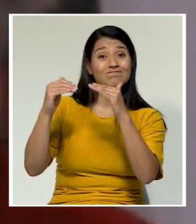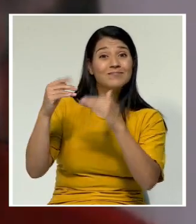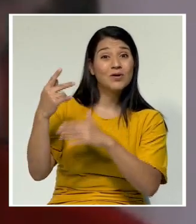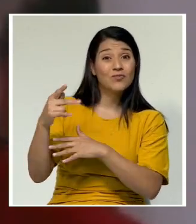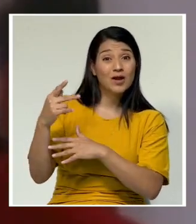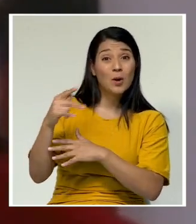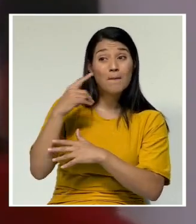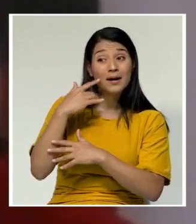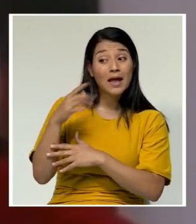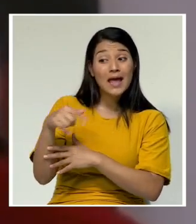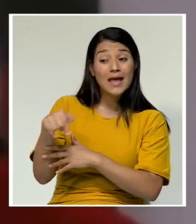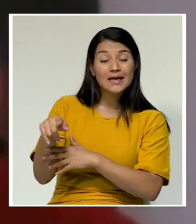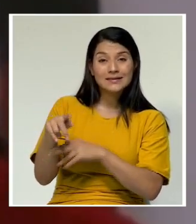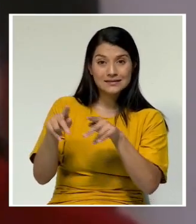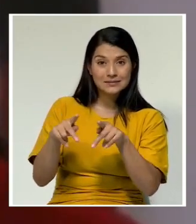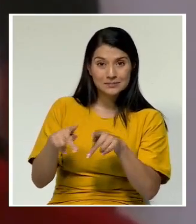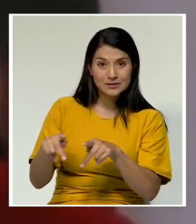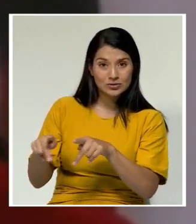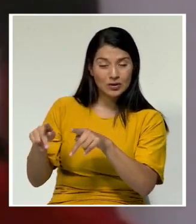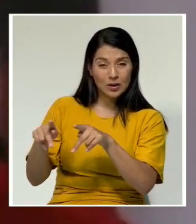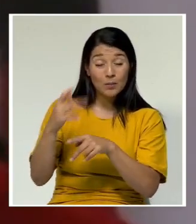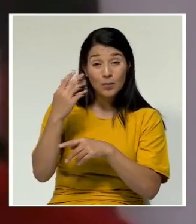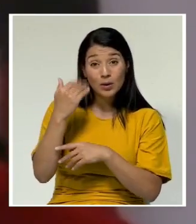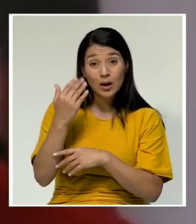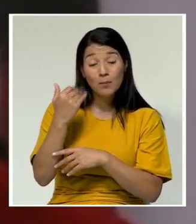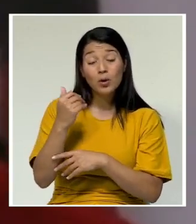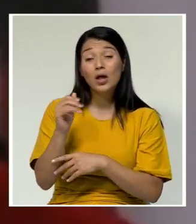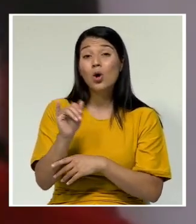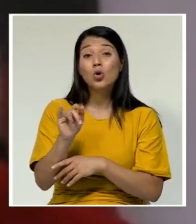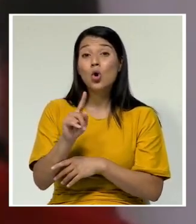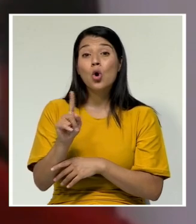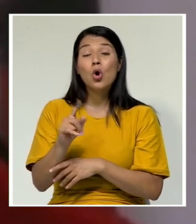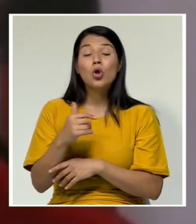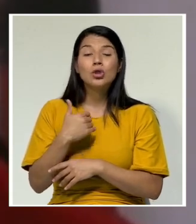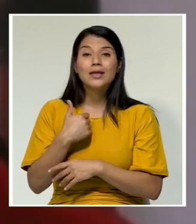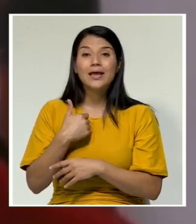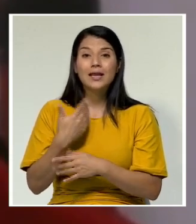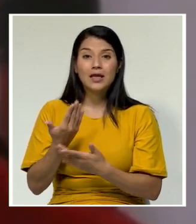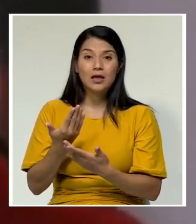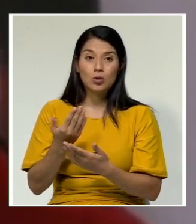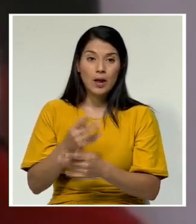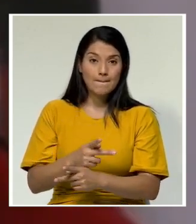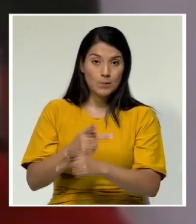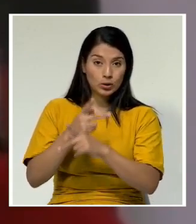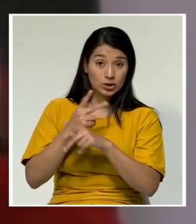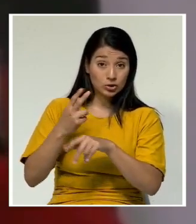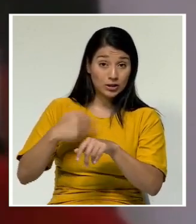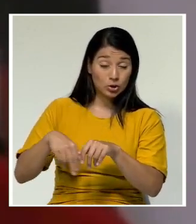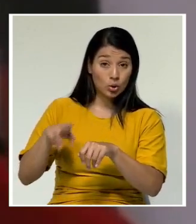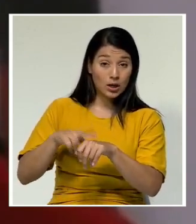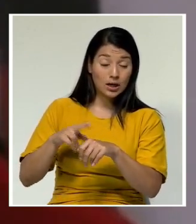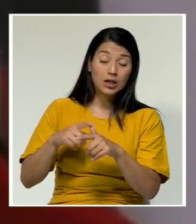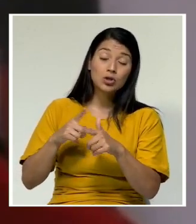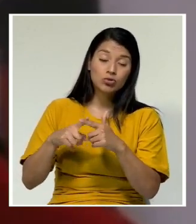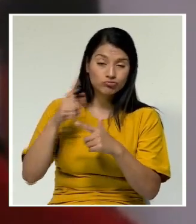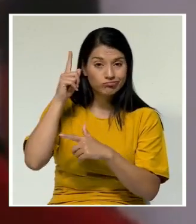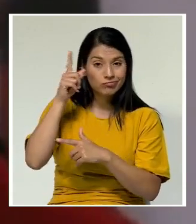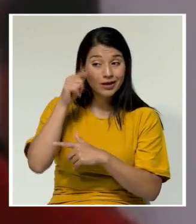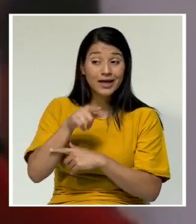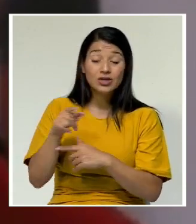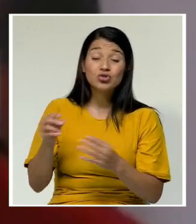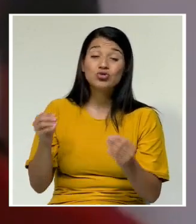Central, está utilizando la palabra de alto riesgo para calificar a esos no generadores, dado que al no